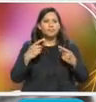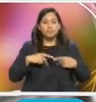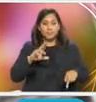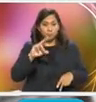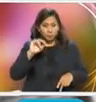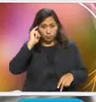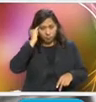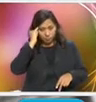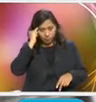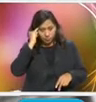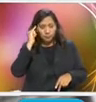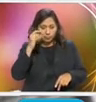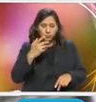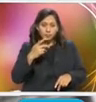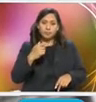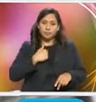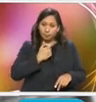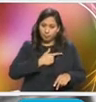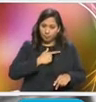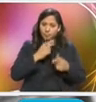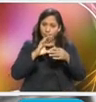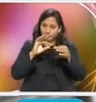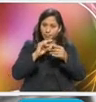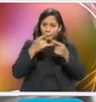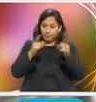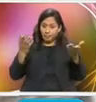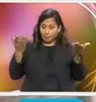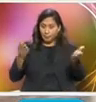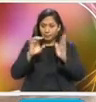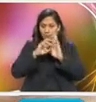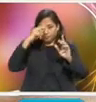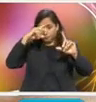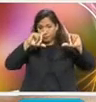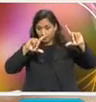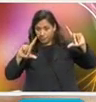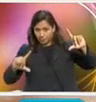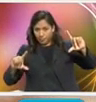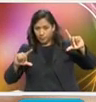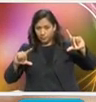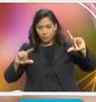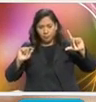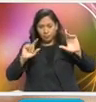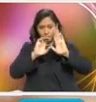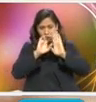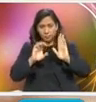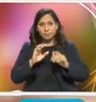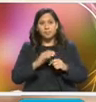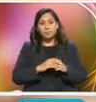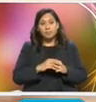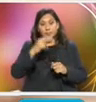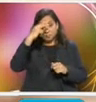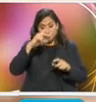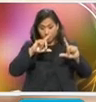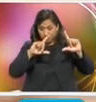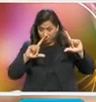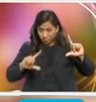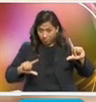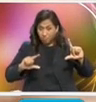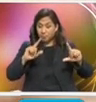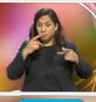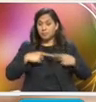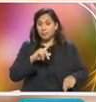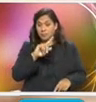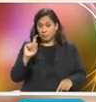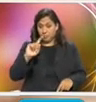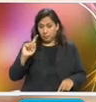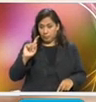no indígena, que de hecho ahí me gustaría hacer una diferenciación, si en México... Adelante, claro. Si México estuviera constituido por 100